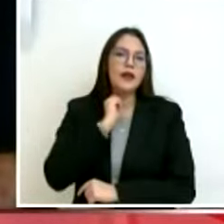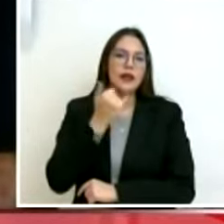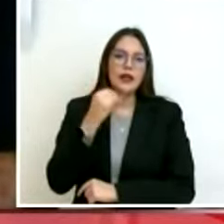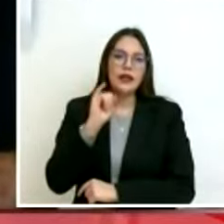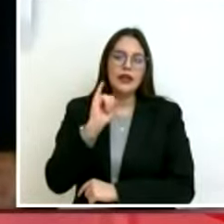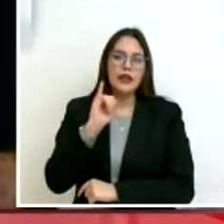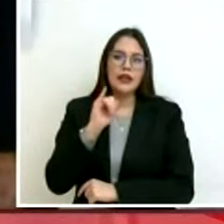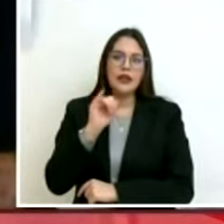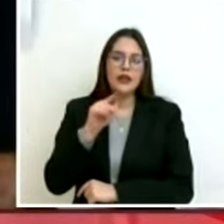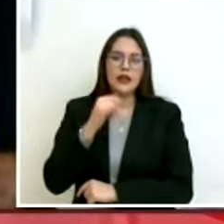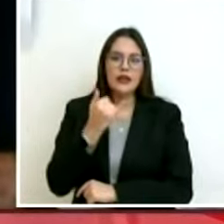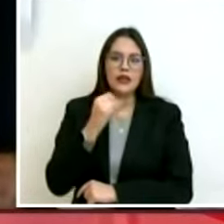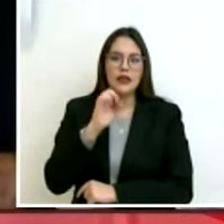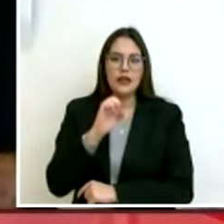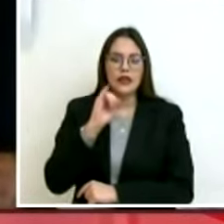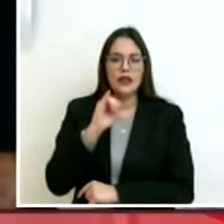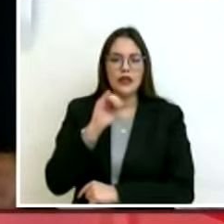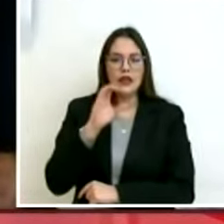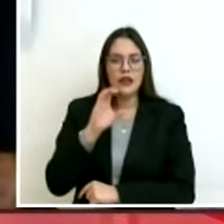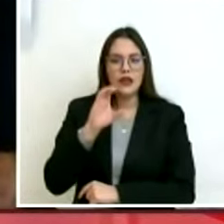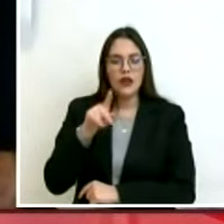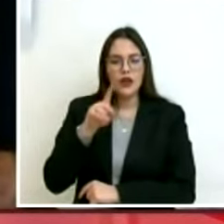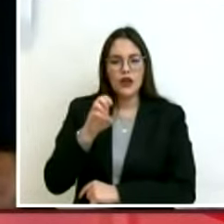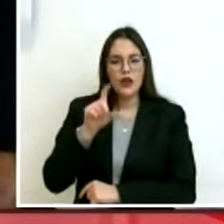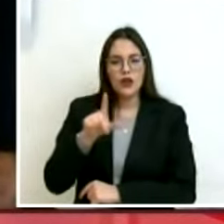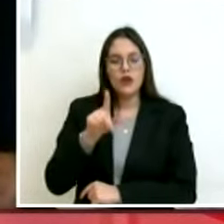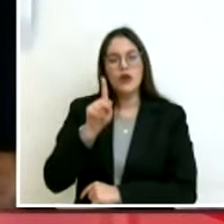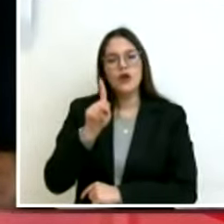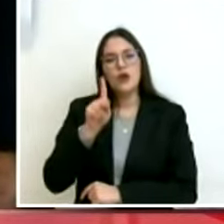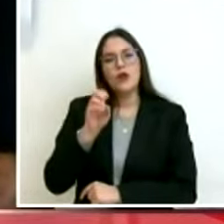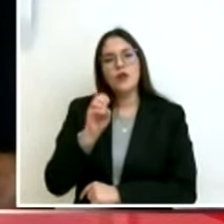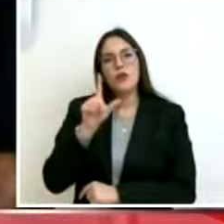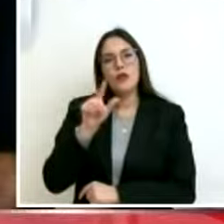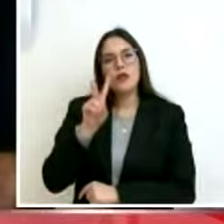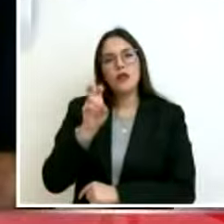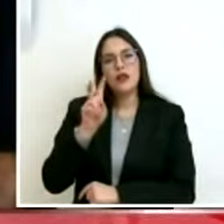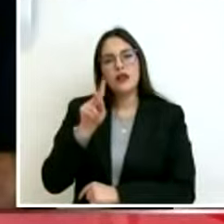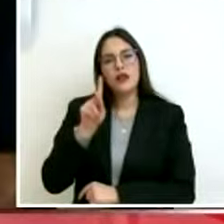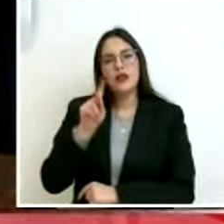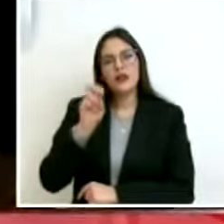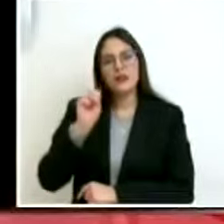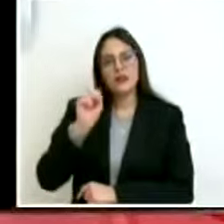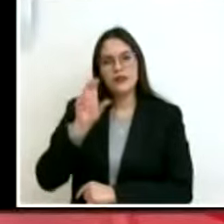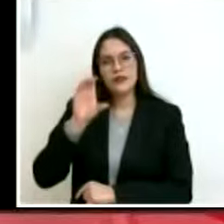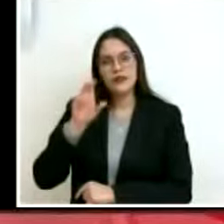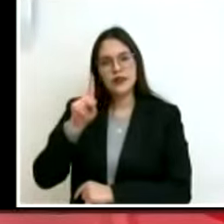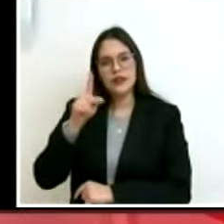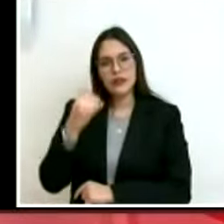Yeidckol Polevnsky del Partido del Trabajo hasta por 5 minutos.